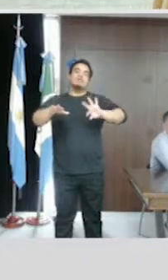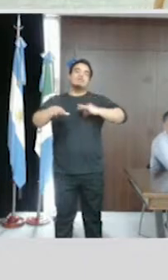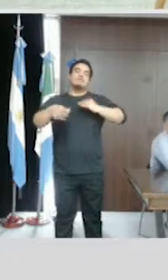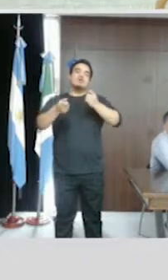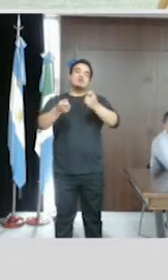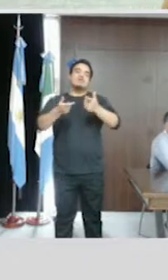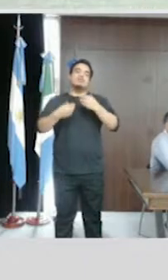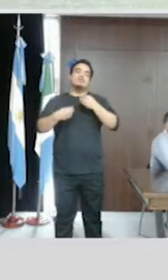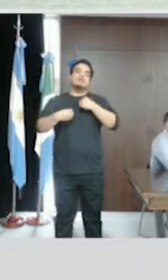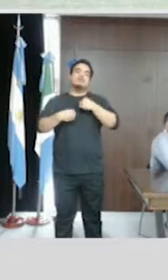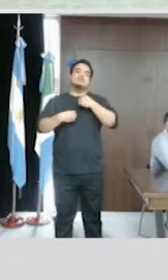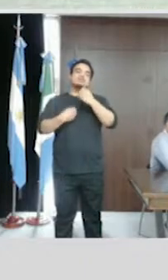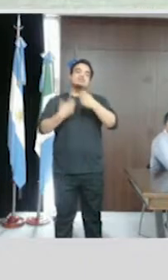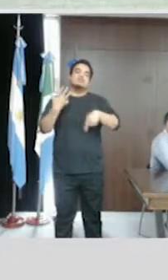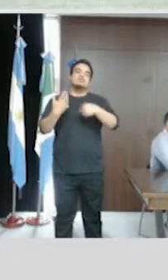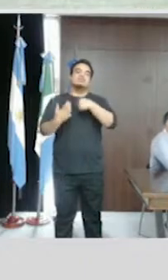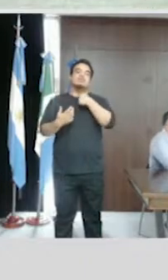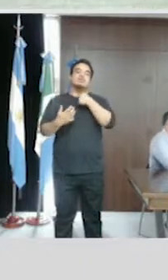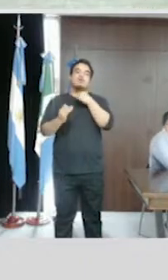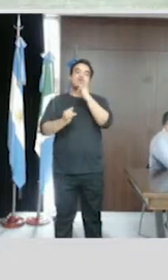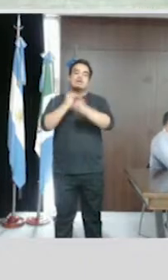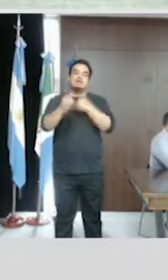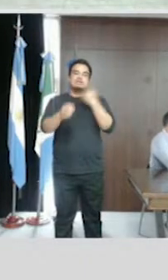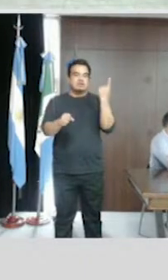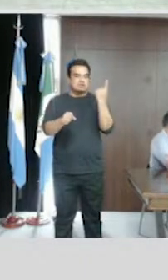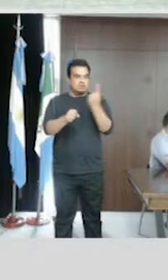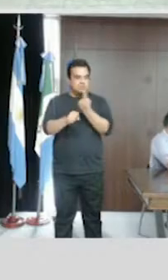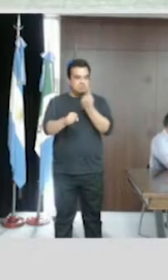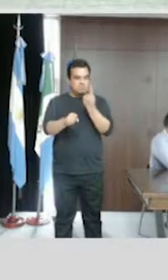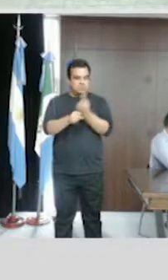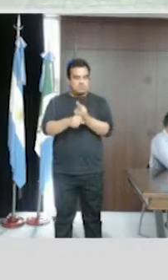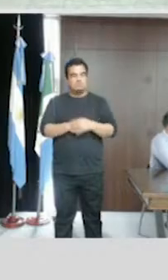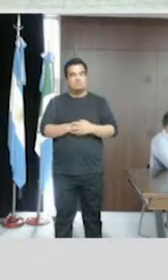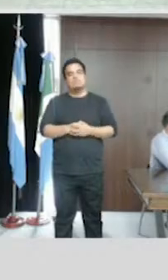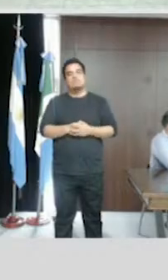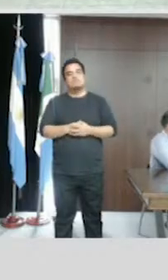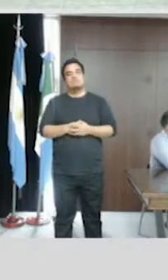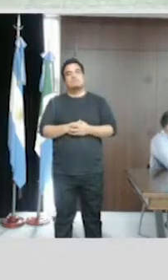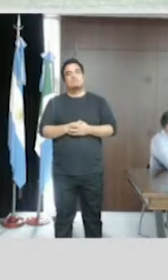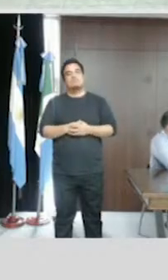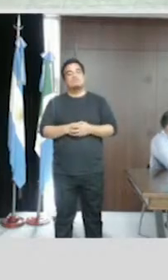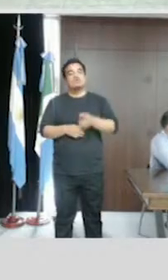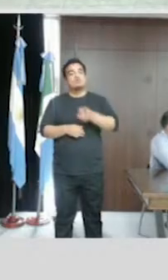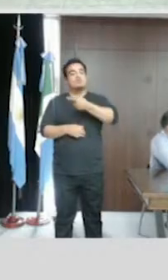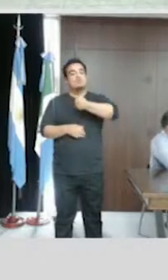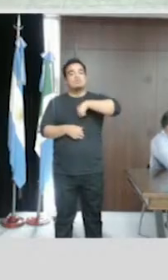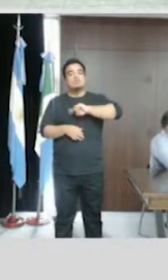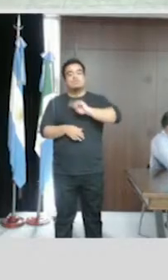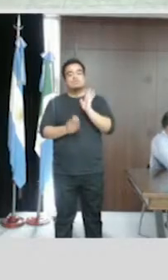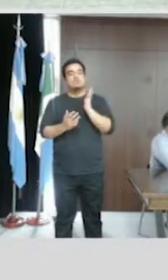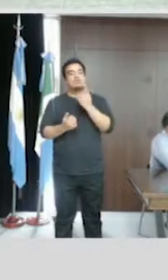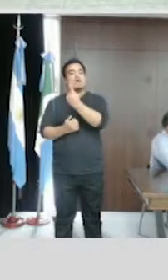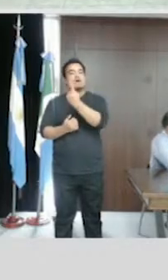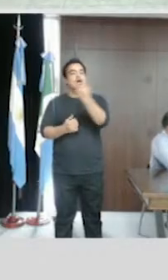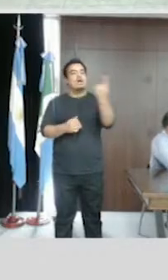¿Qué siente? ¿Qué espera? ¿Qué desearía? ¿Qué hacemos nosotros como agentes de